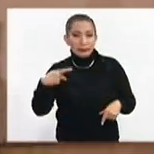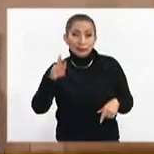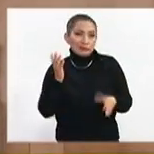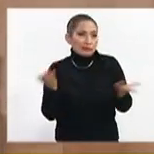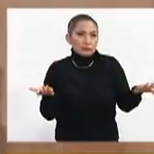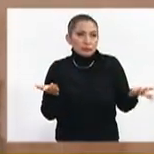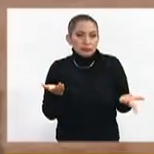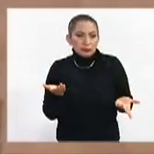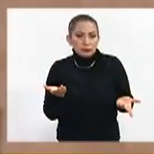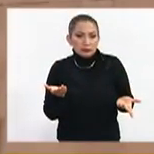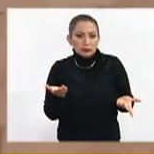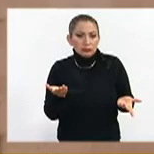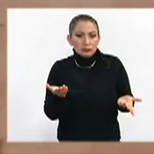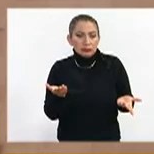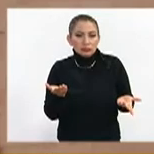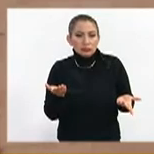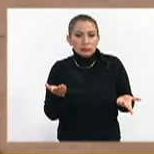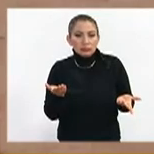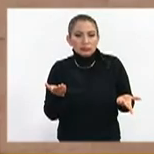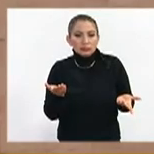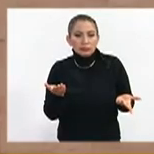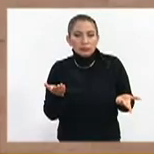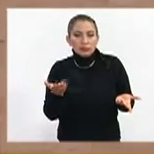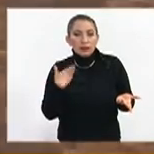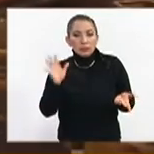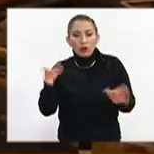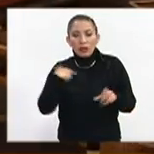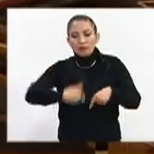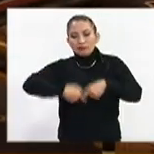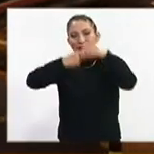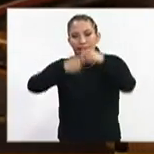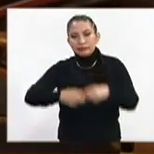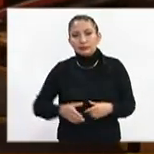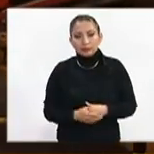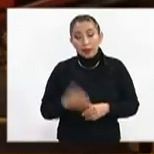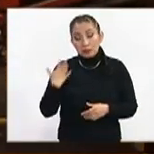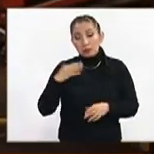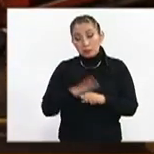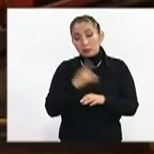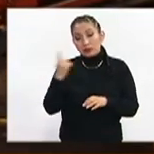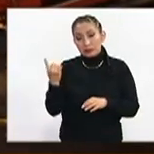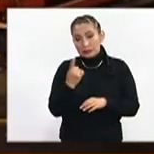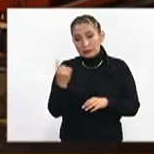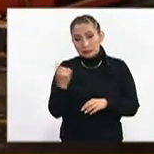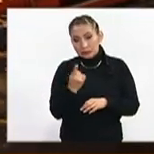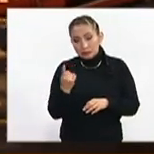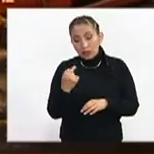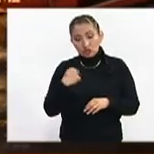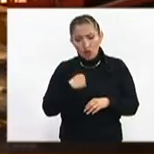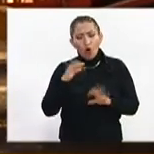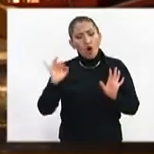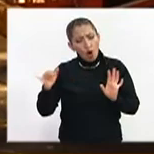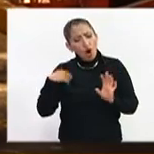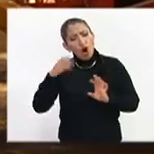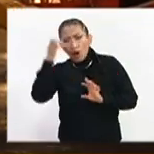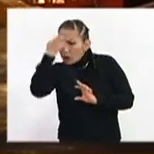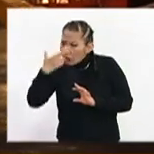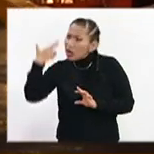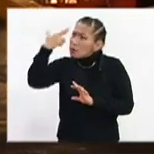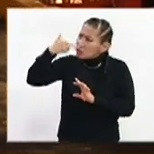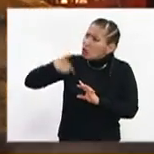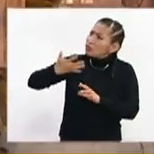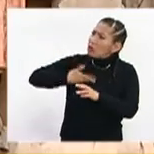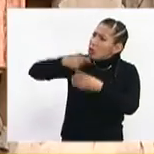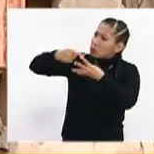bueno... Porque comunicaciones interrumpidas, por decirlo de alguna manera, y decir, bueno, yo sí revisé y sí cumplía